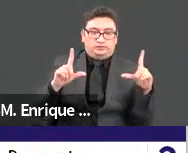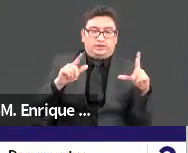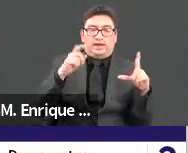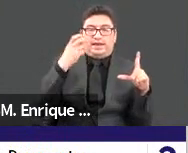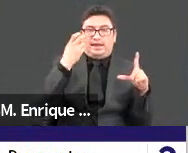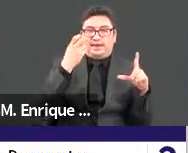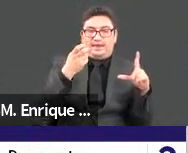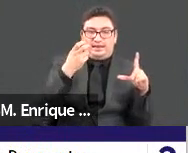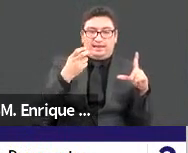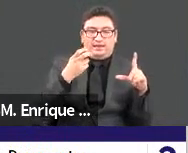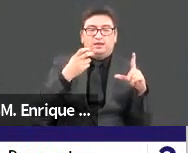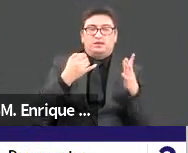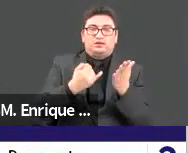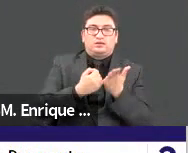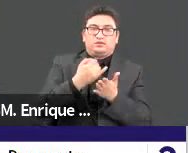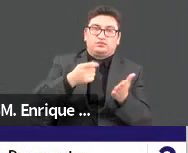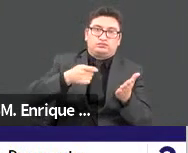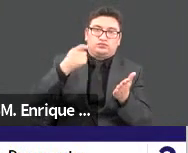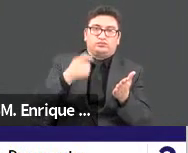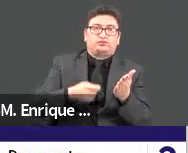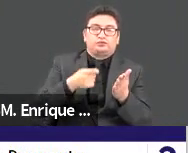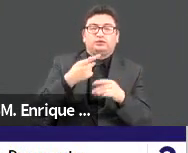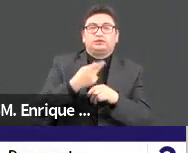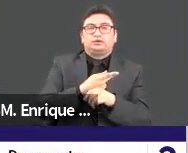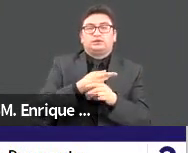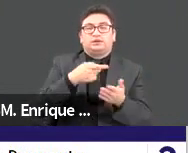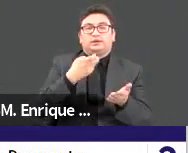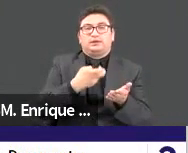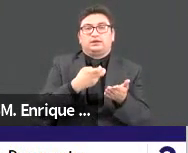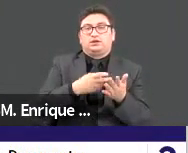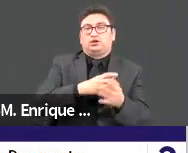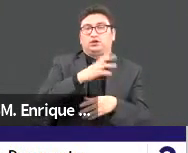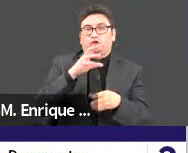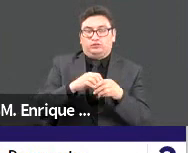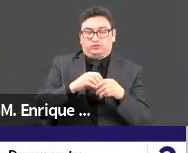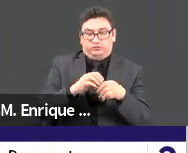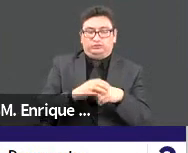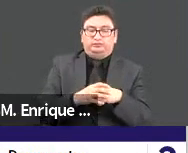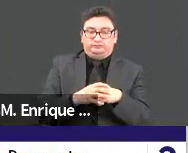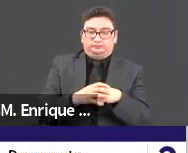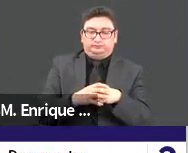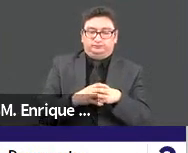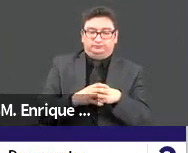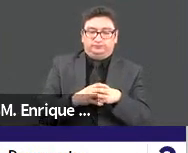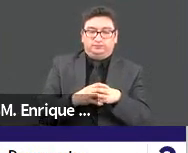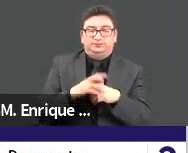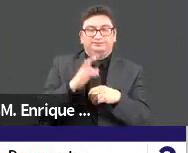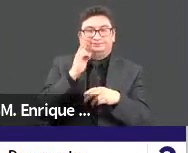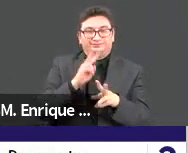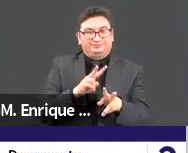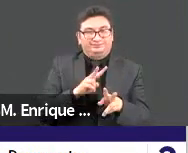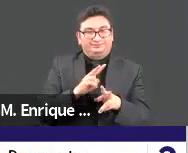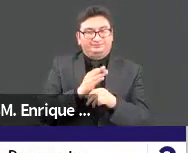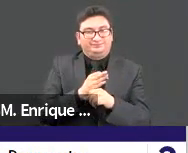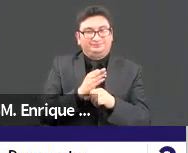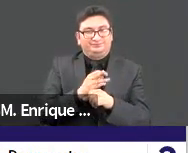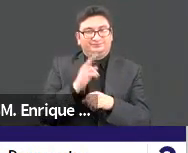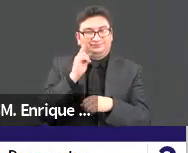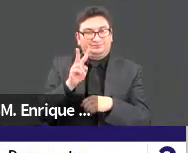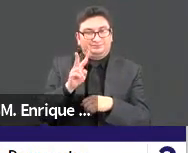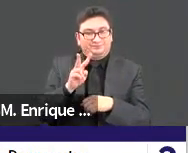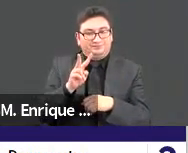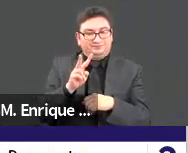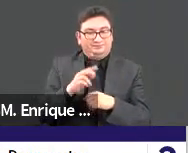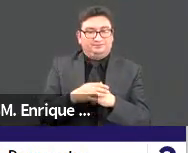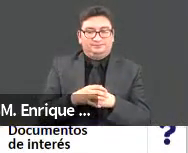la sentencia o precedente completo, ¿correcto? Aquí lo tenemos, lo estamos